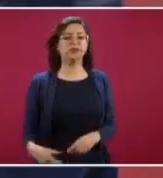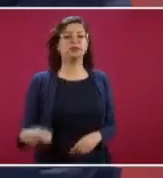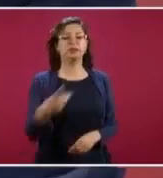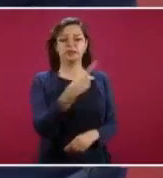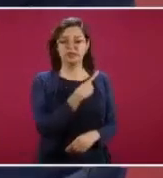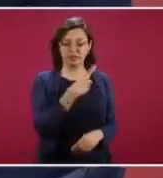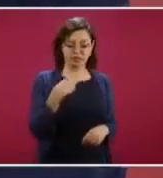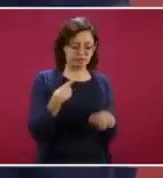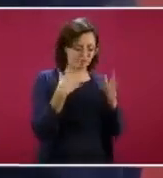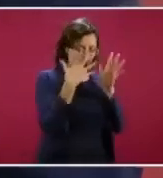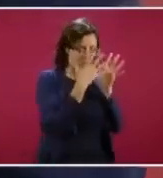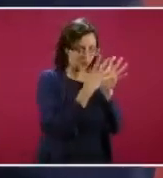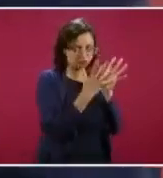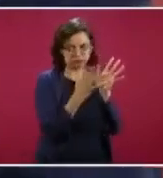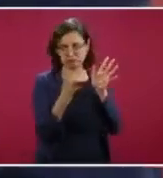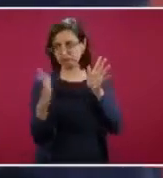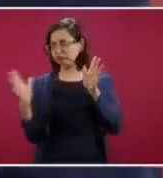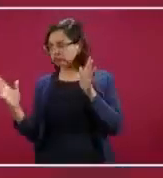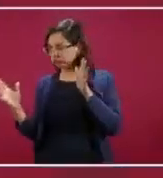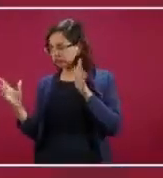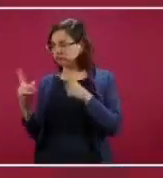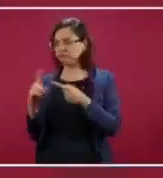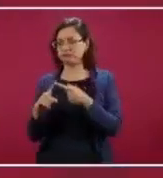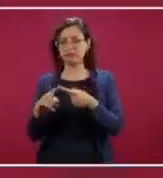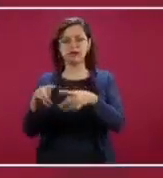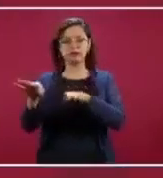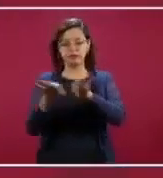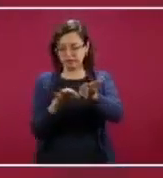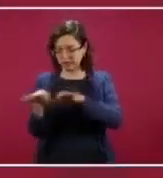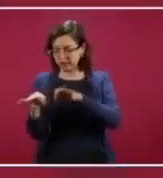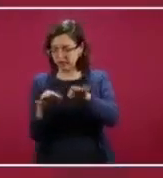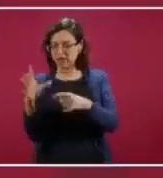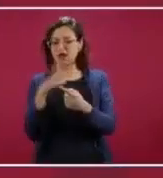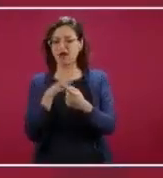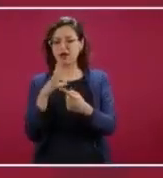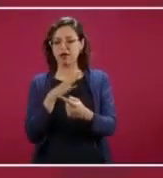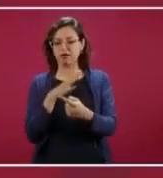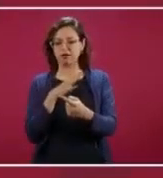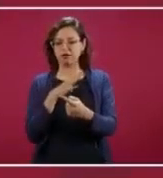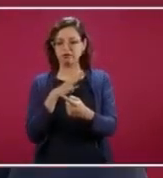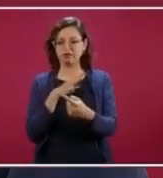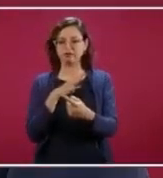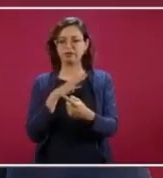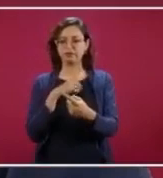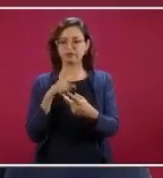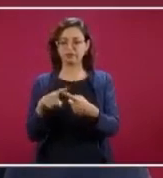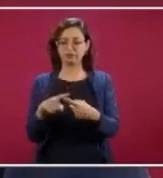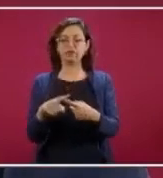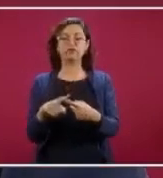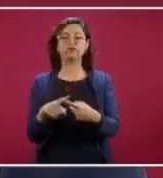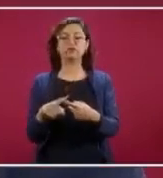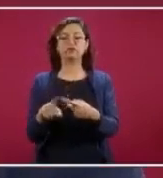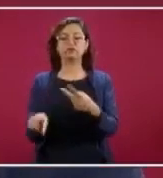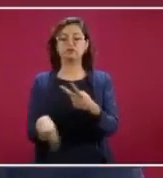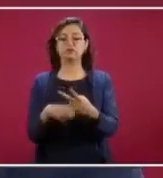cuenta empleo, que se está generando, se están generando empleos,